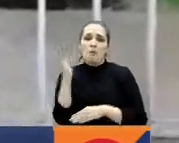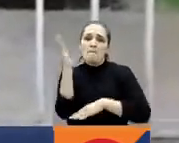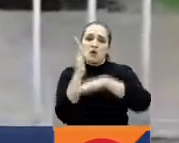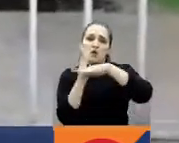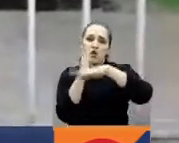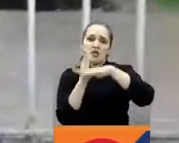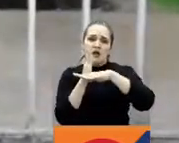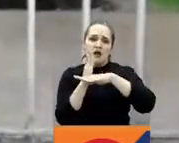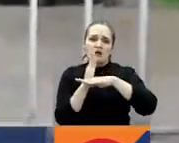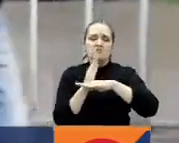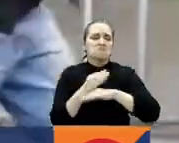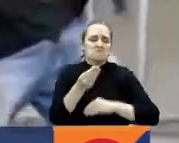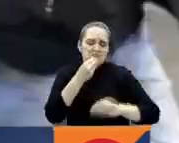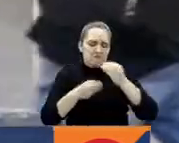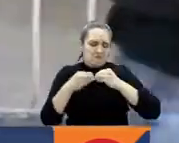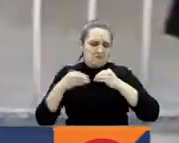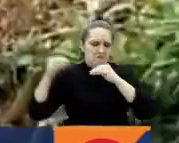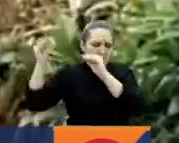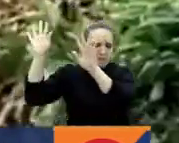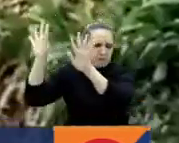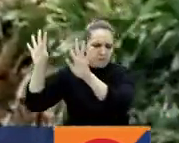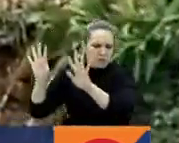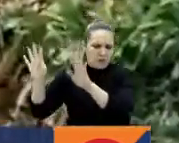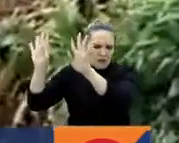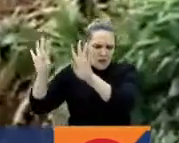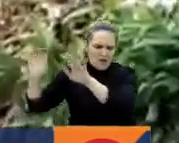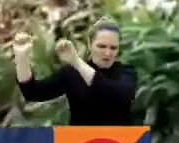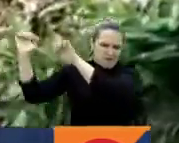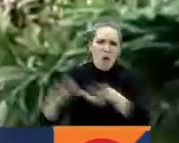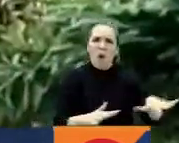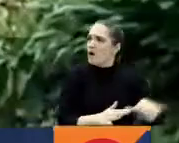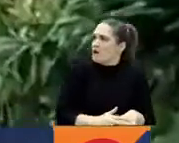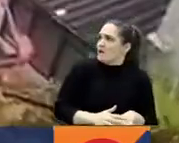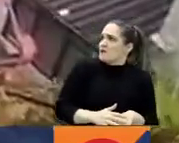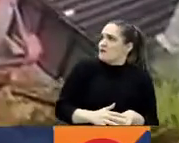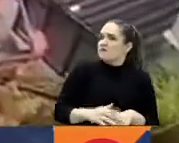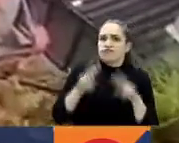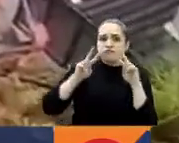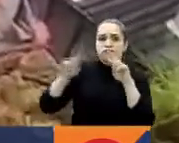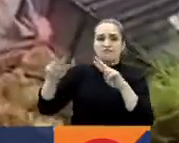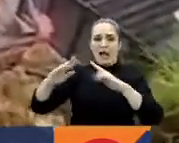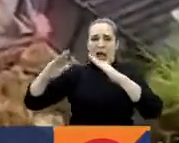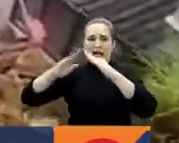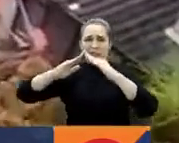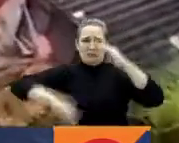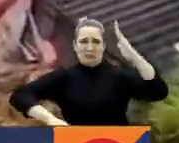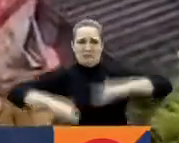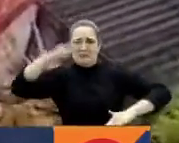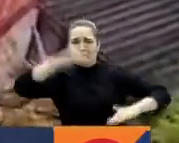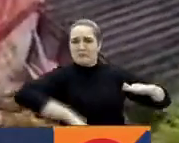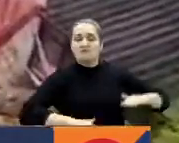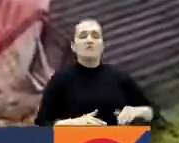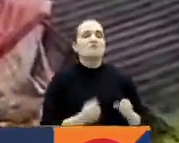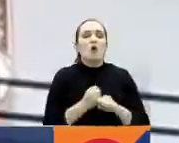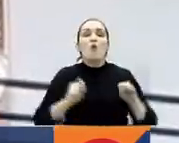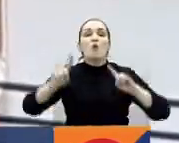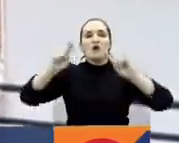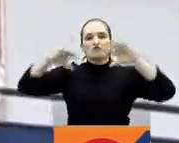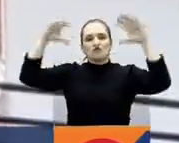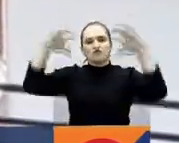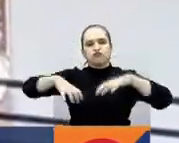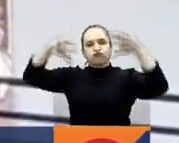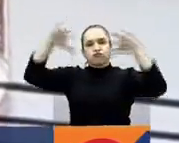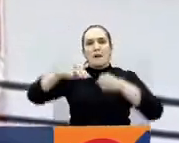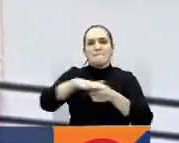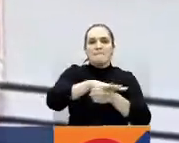que empezaron a crujir las paredes y se nos vinieron encima. Derrumbe magistral, casas tapadas, hay víctimas. La lluvia causó el deslizamiento en los